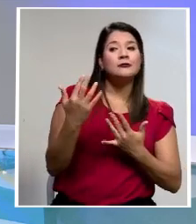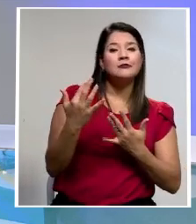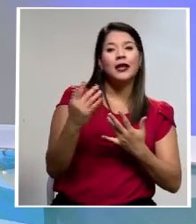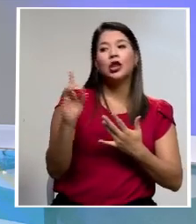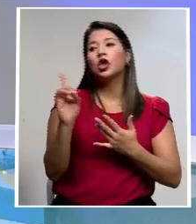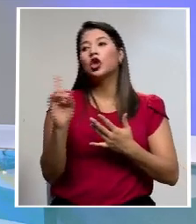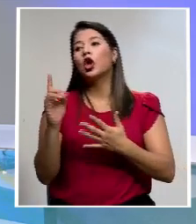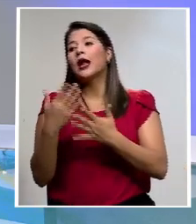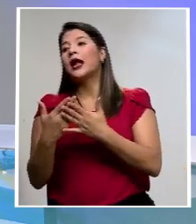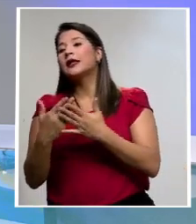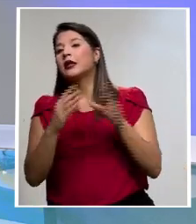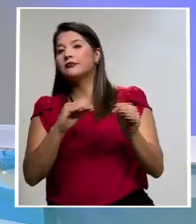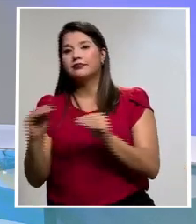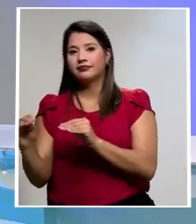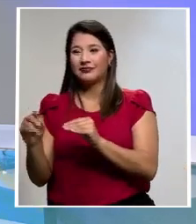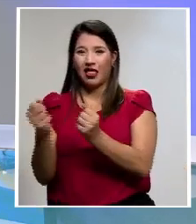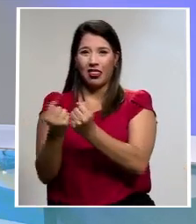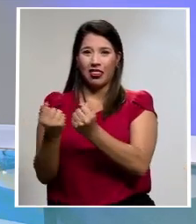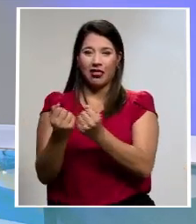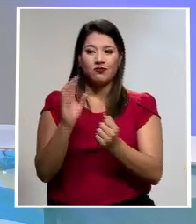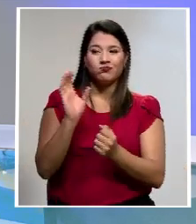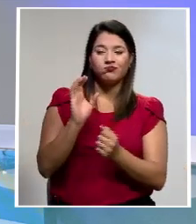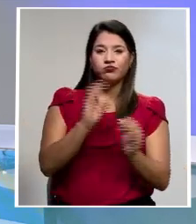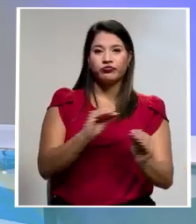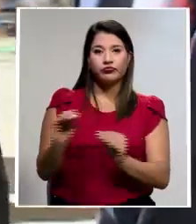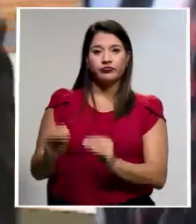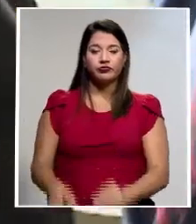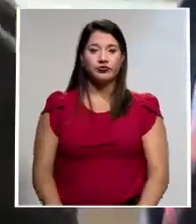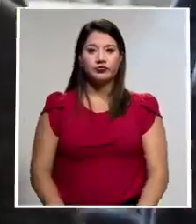prisiones del sistema.